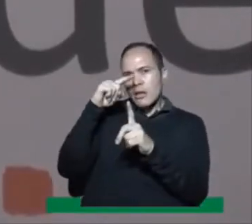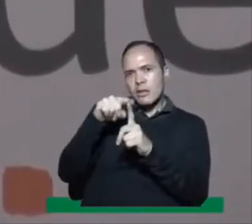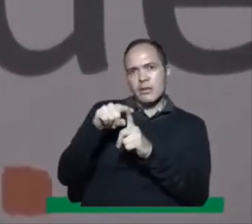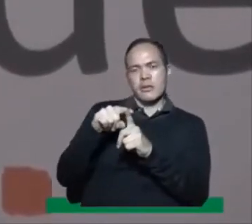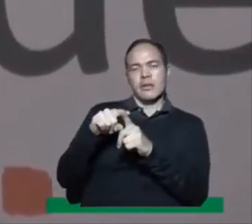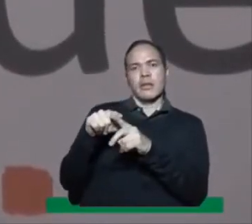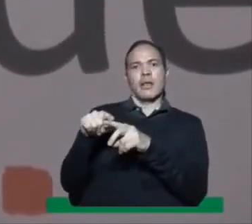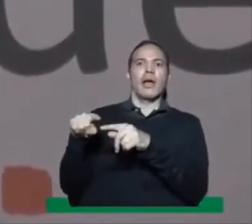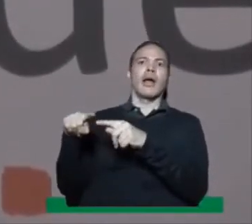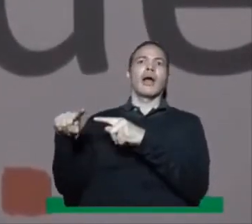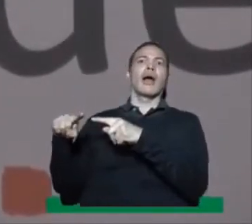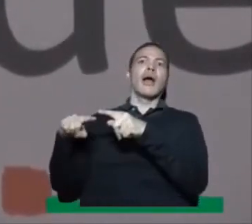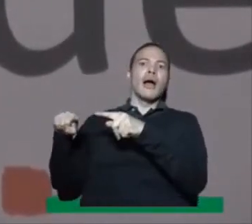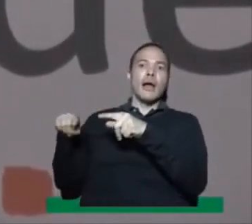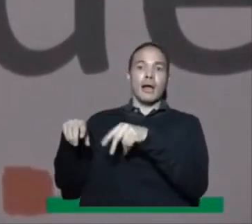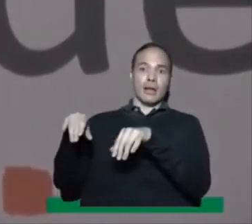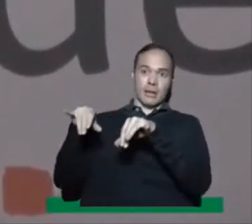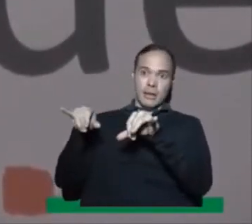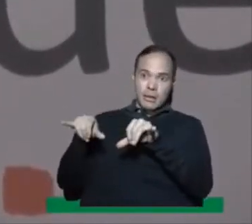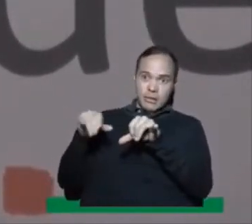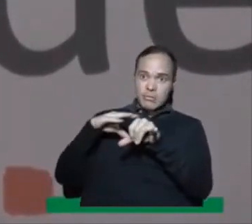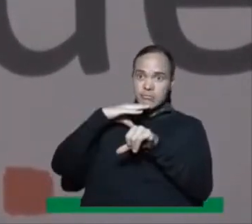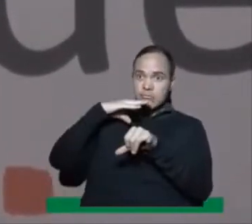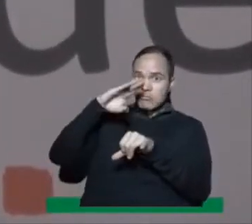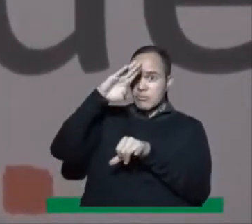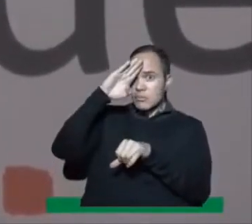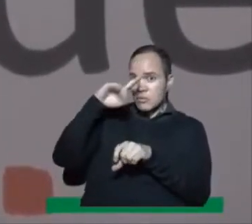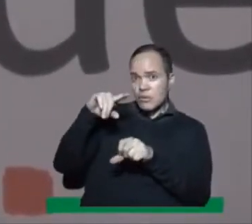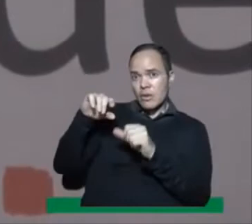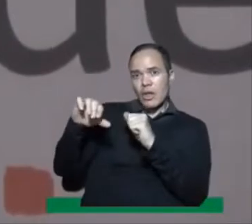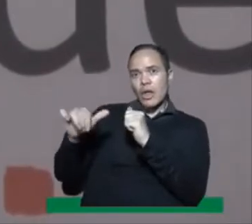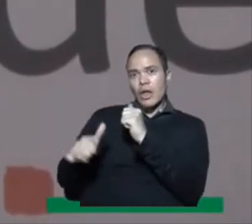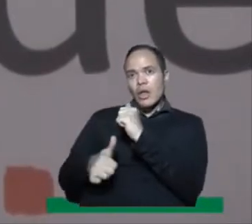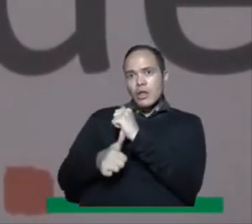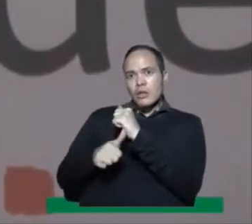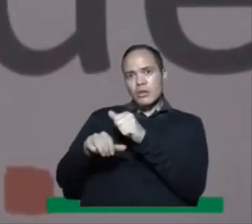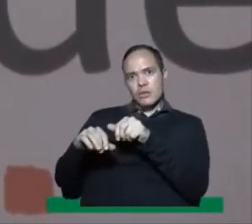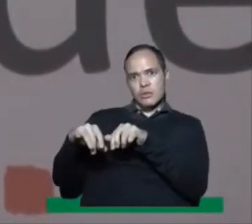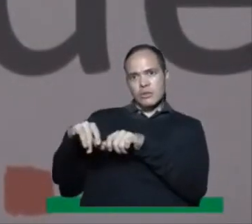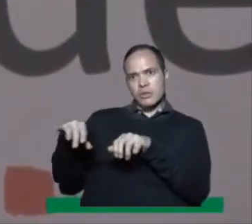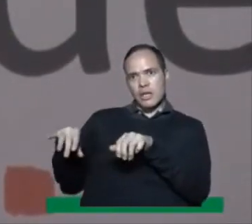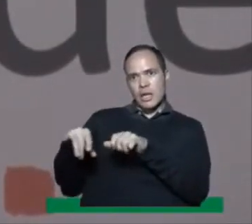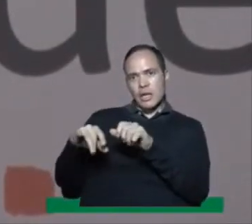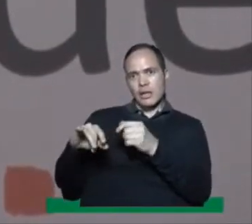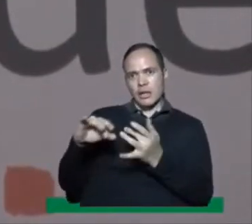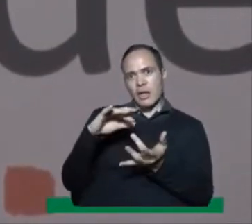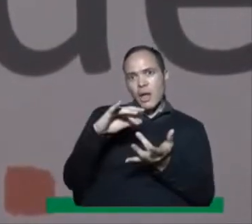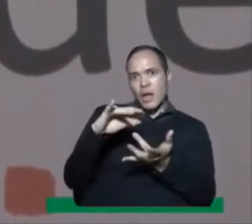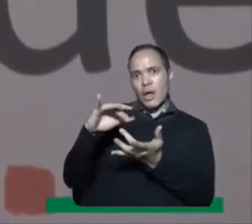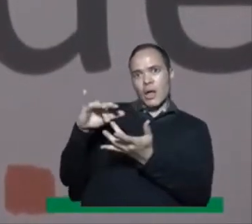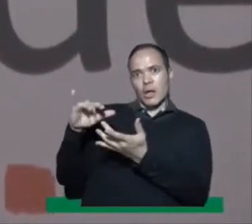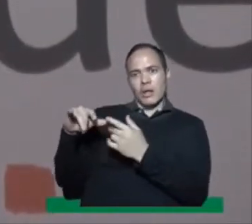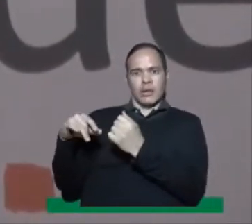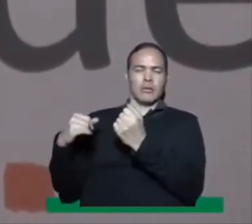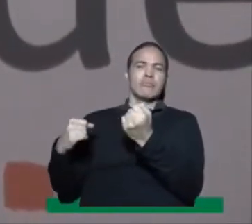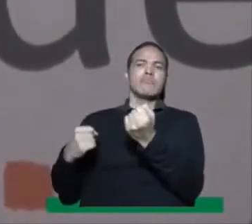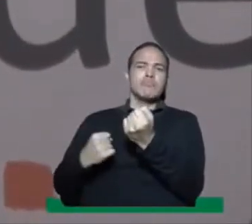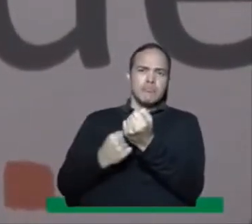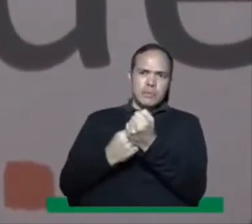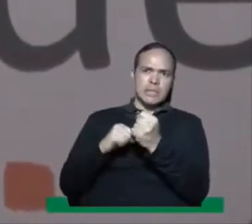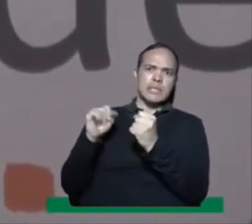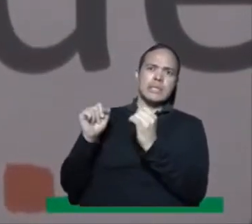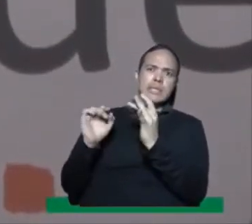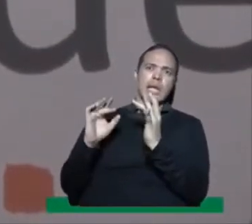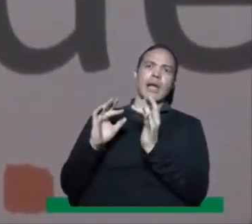pues hemos estado muy de la mano de la subsecretaría de turismo lo complicado es eso es